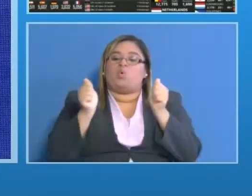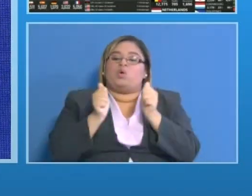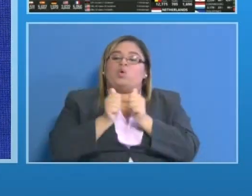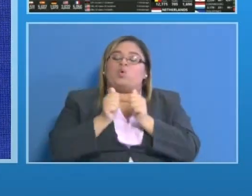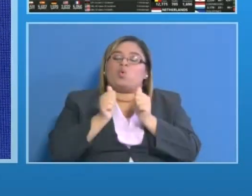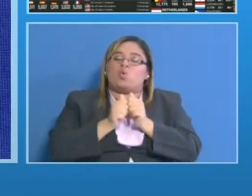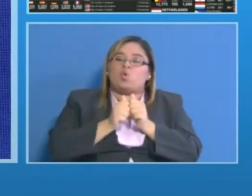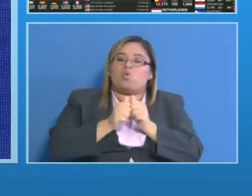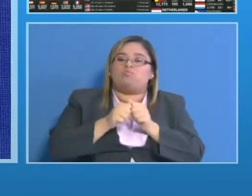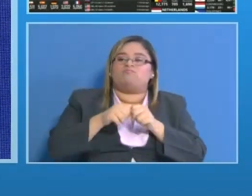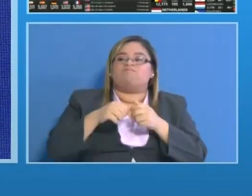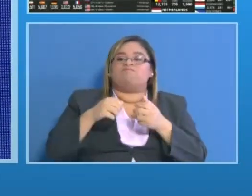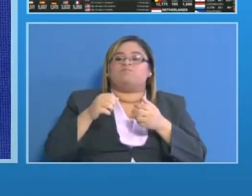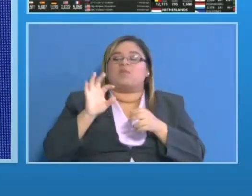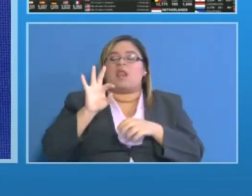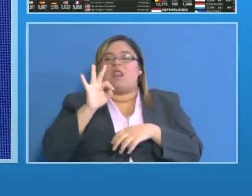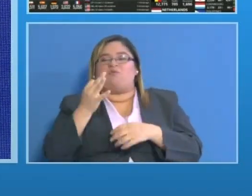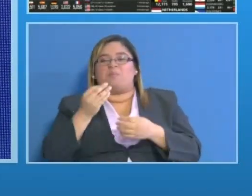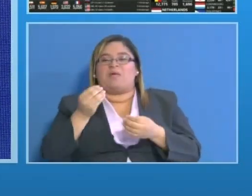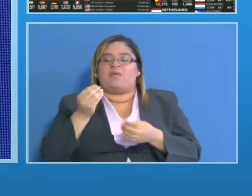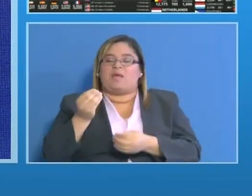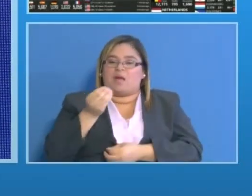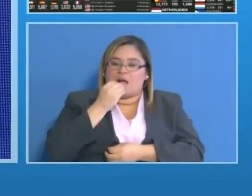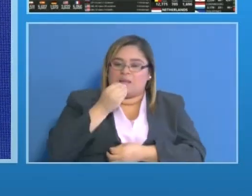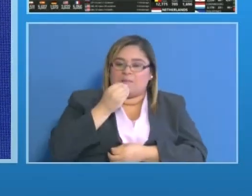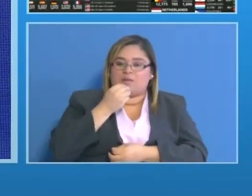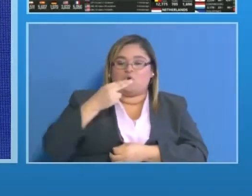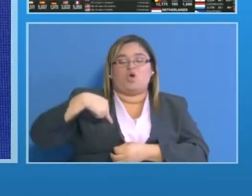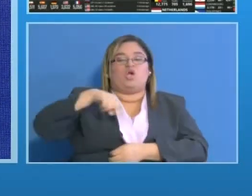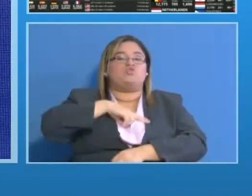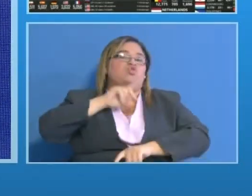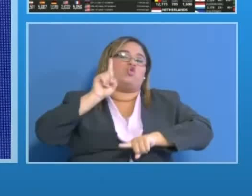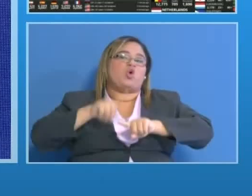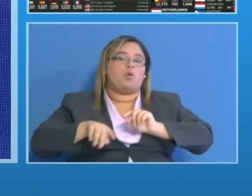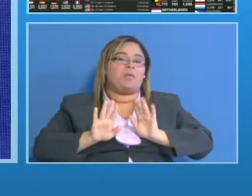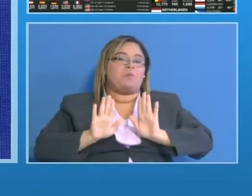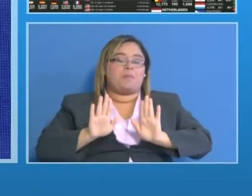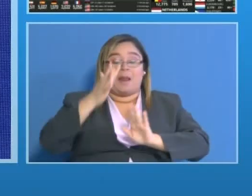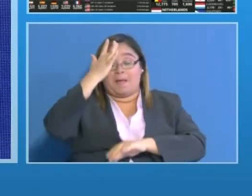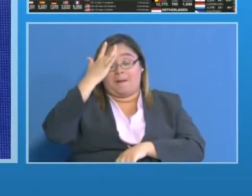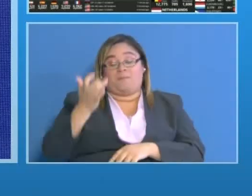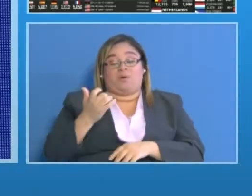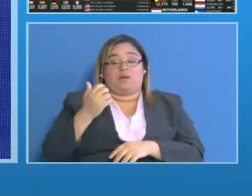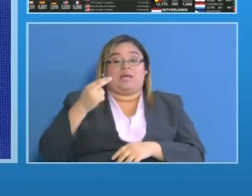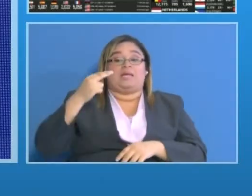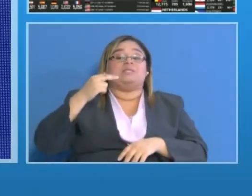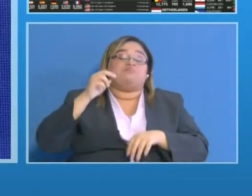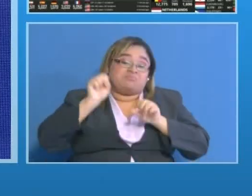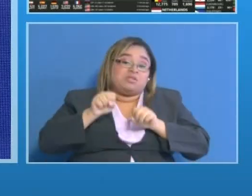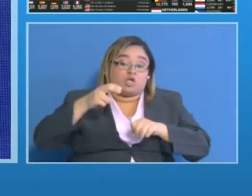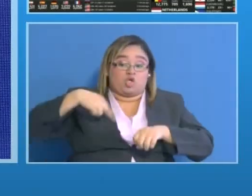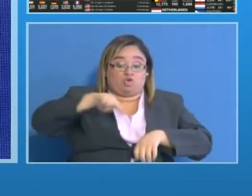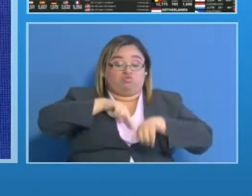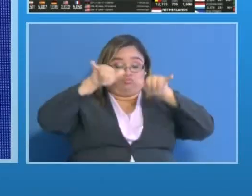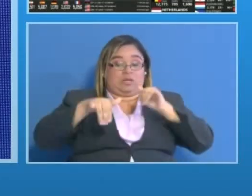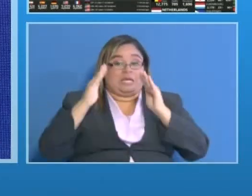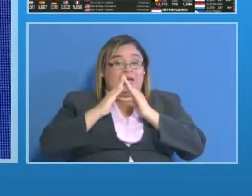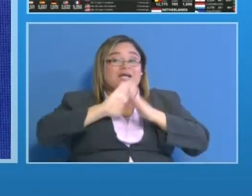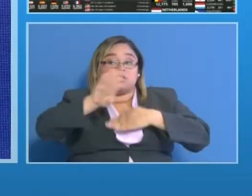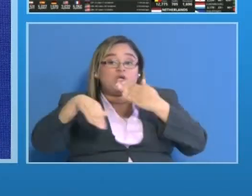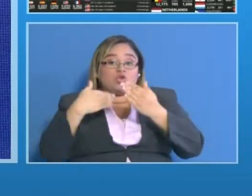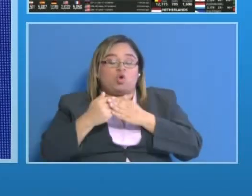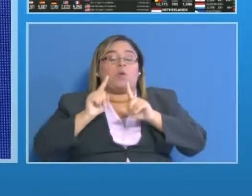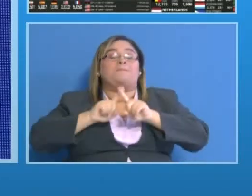alguna manera de la cadena de alimentos que no podemos parar, porque independientemente que tenemos que cuarentena, tenemos que garantizarle a la